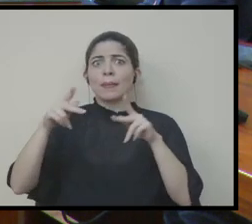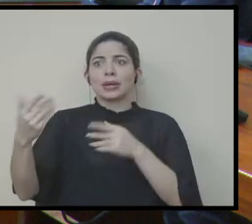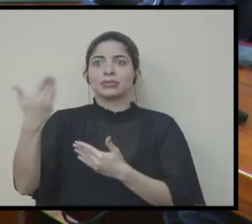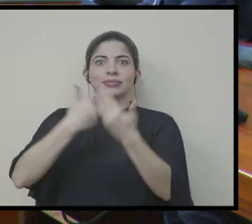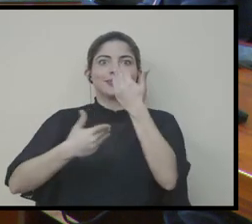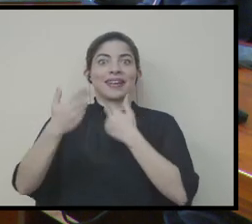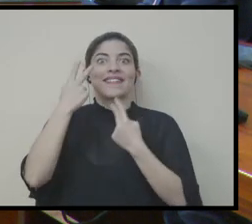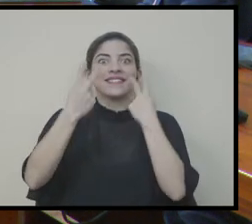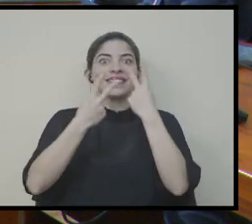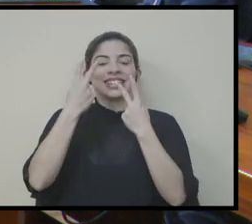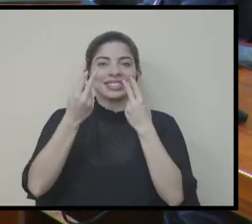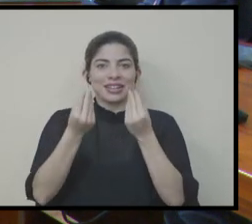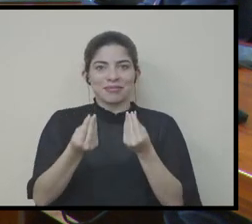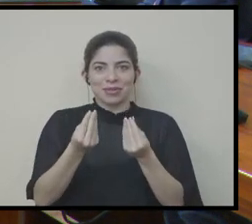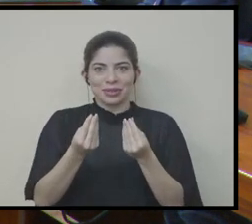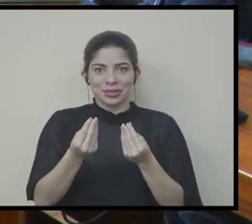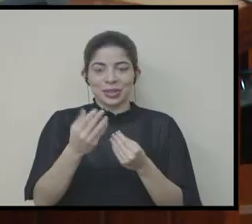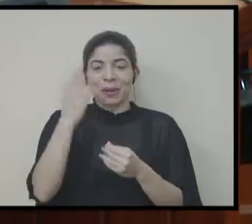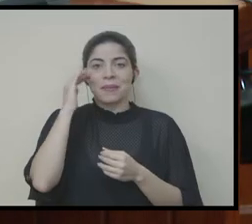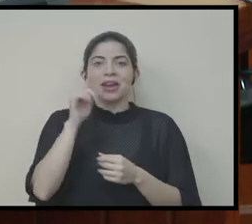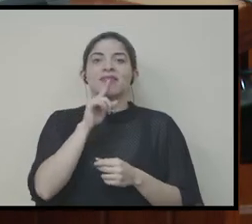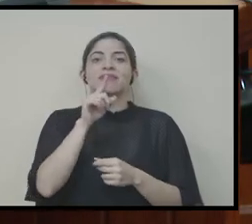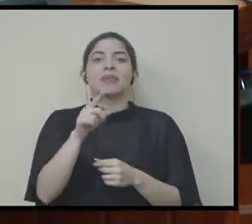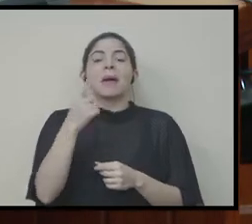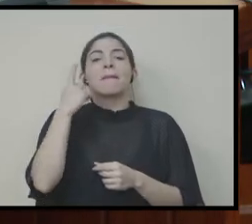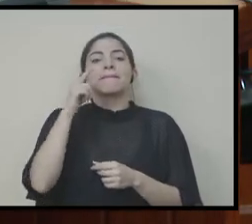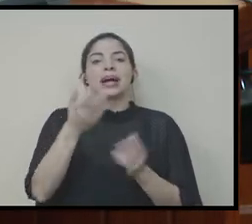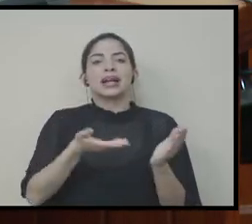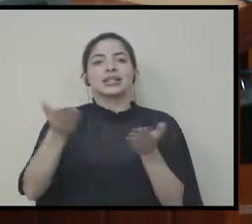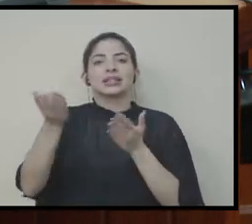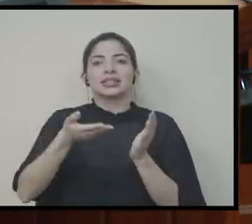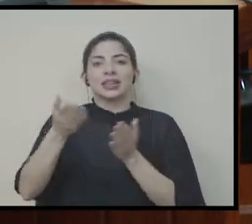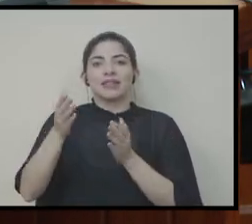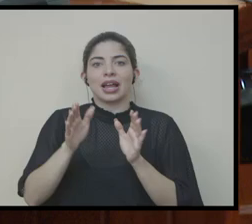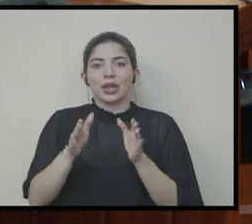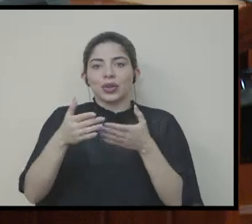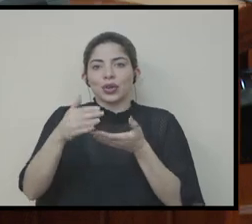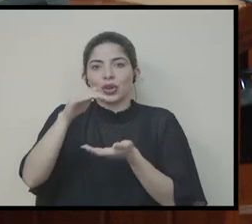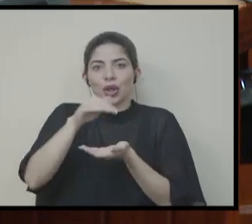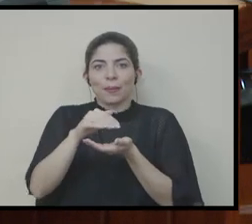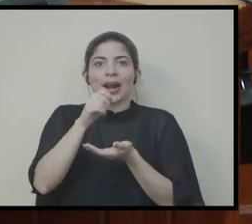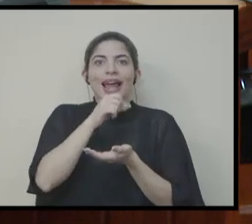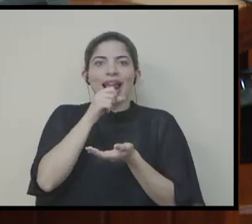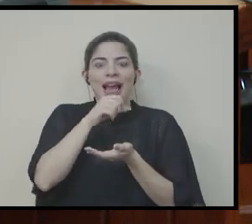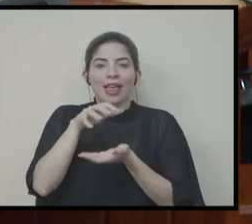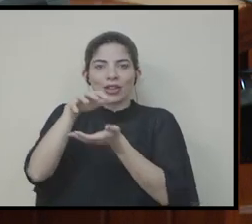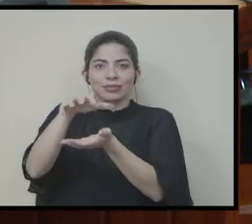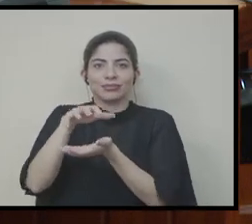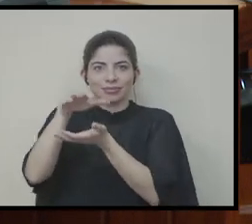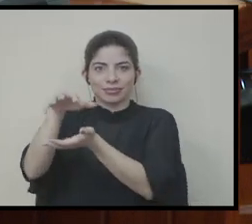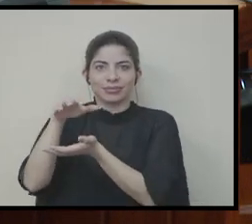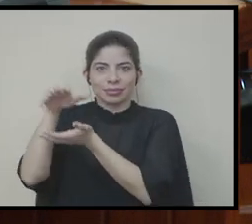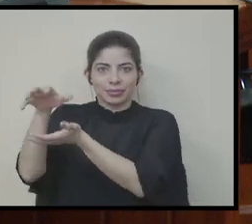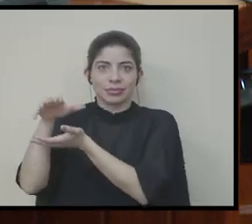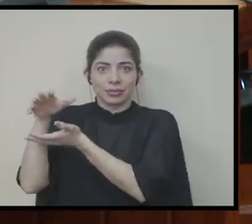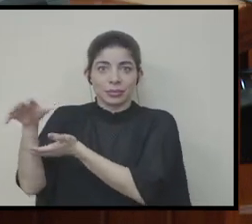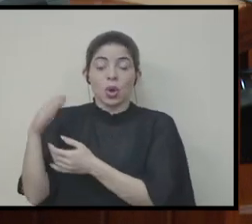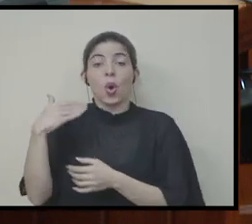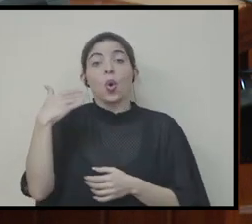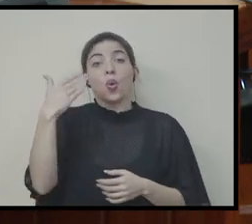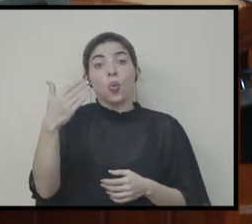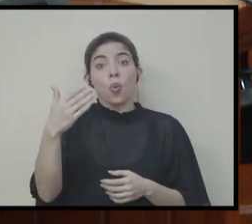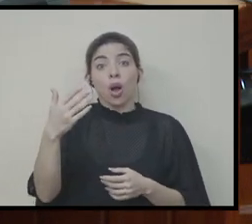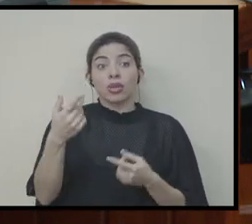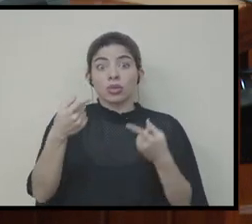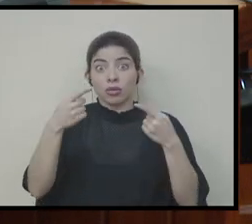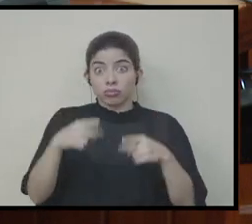más de lo normal, ¿verdad? Pero realmente es para llevarse un topercito de helado. Y cuando todo esto